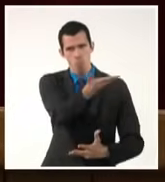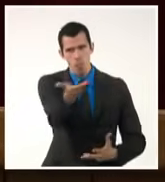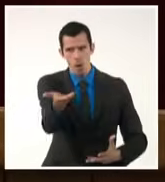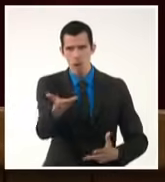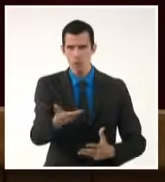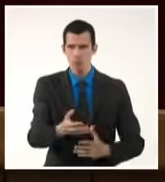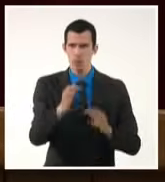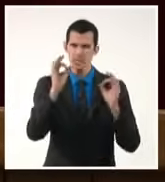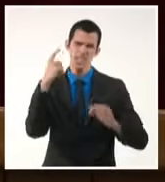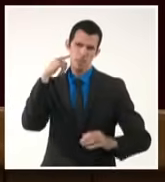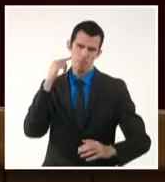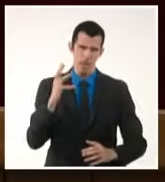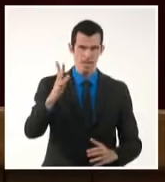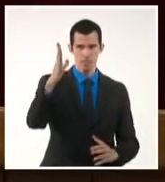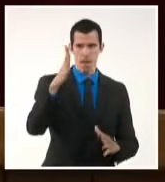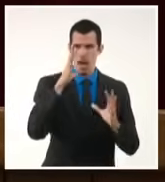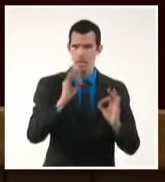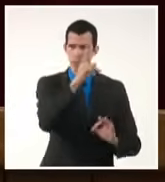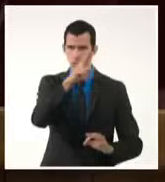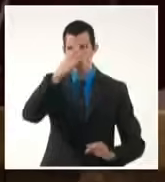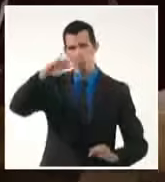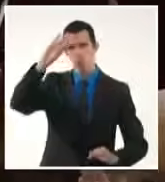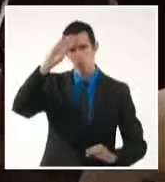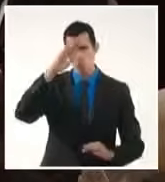la revolución que para eso se hizo.